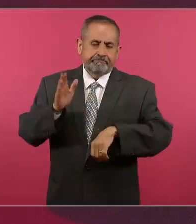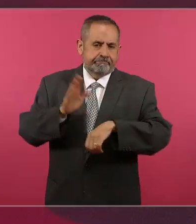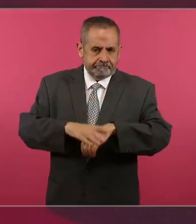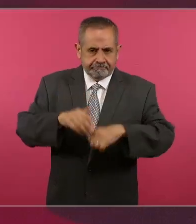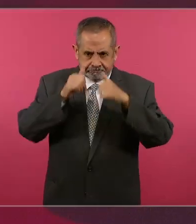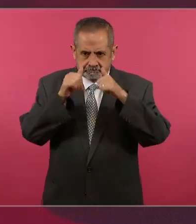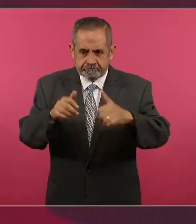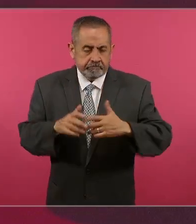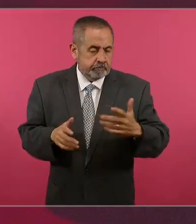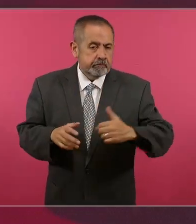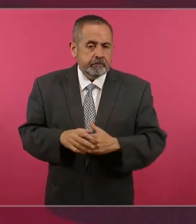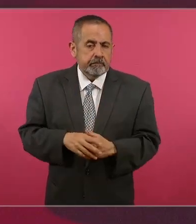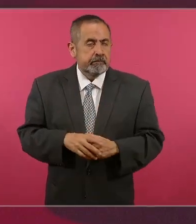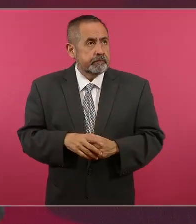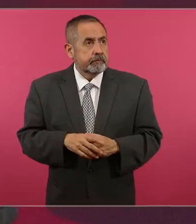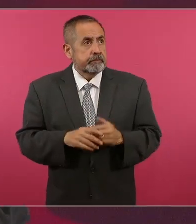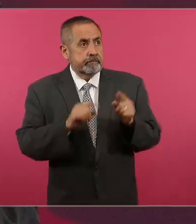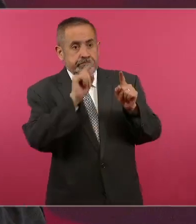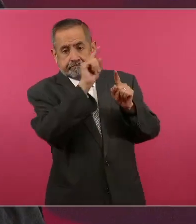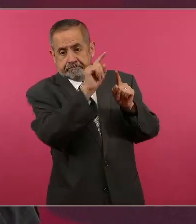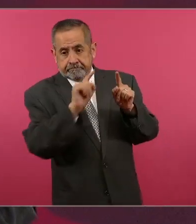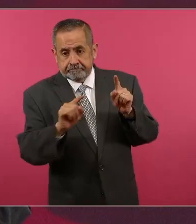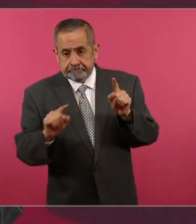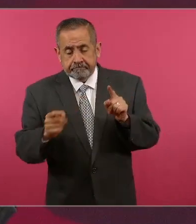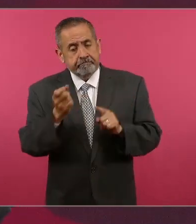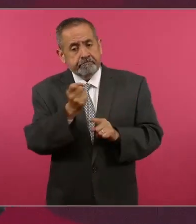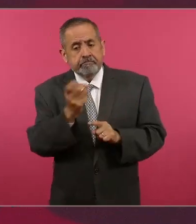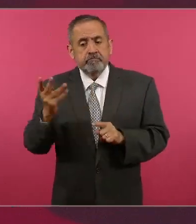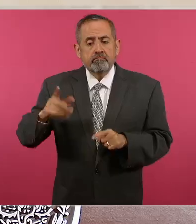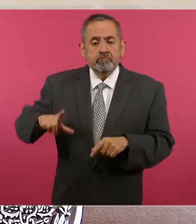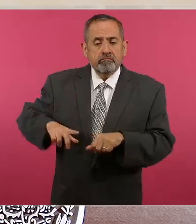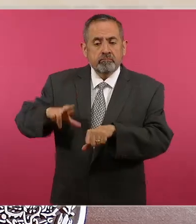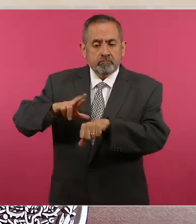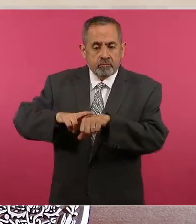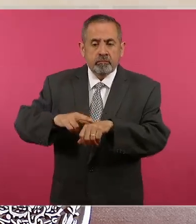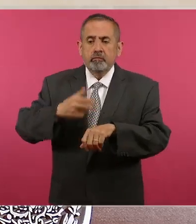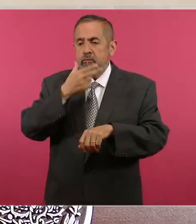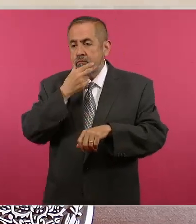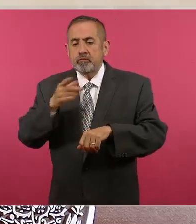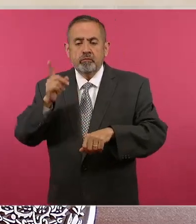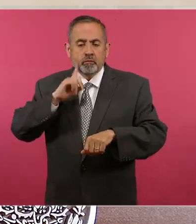Están trabajando los gobernadores, gobernadoras,